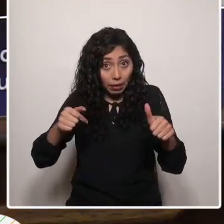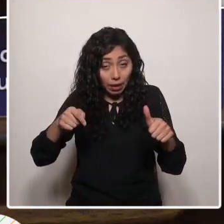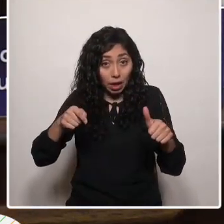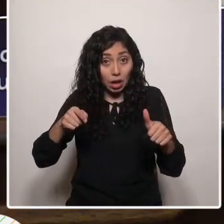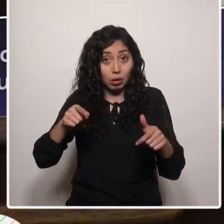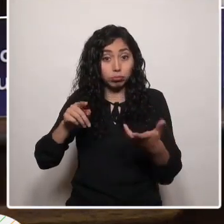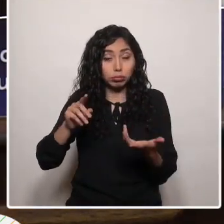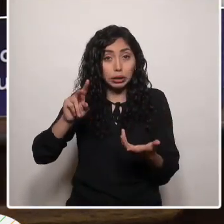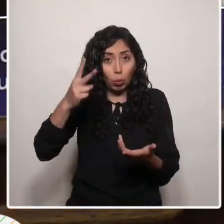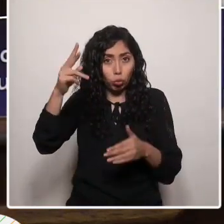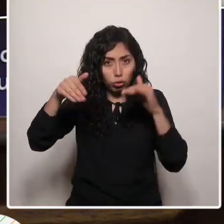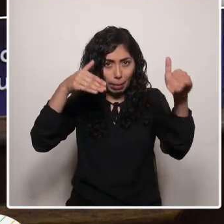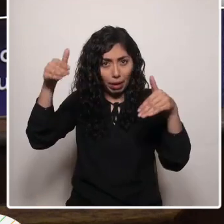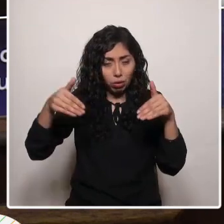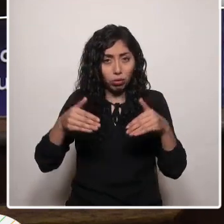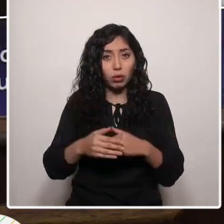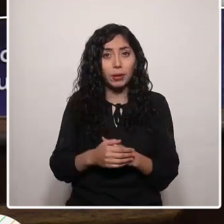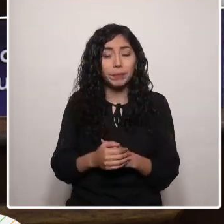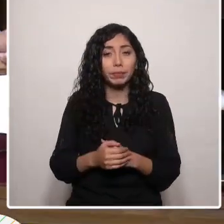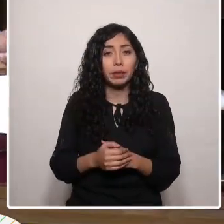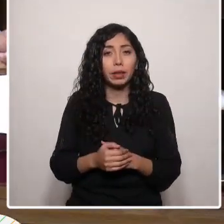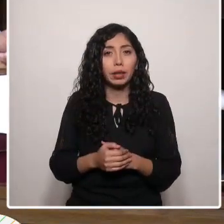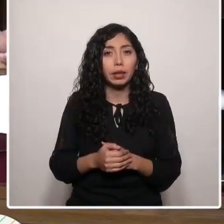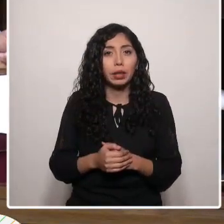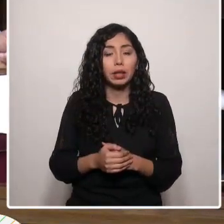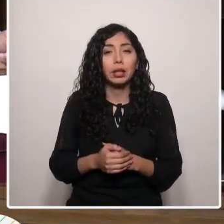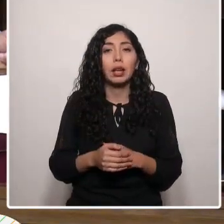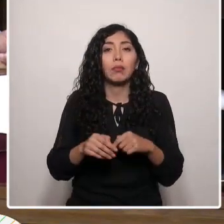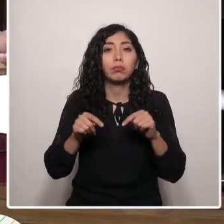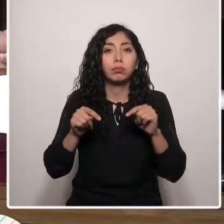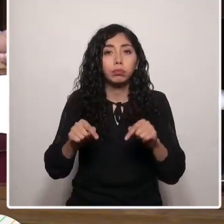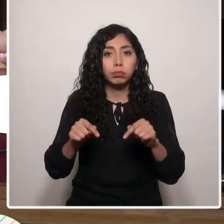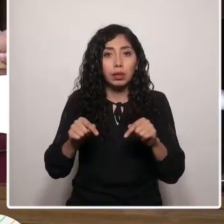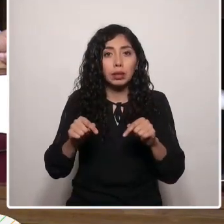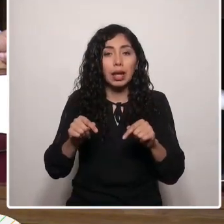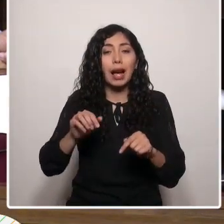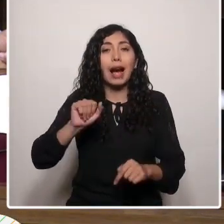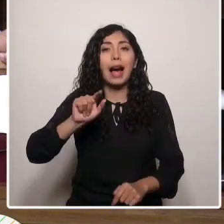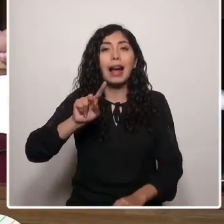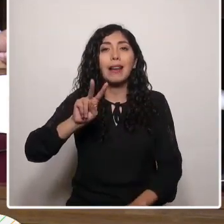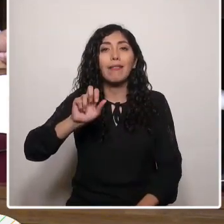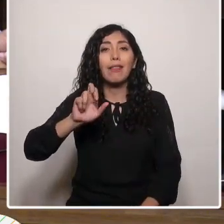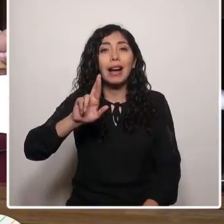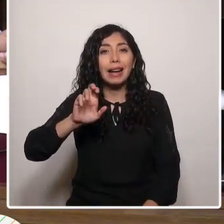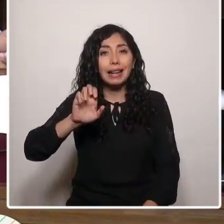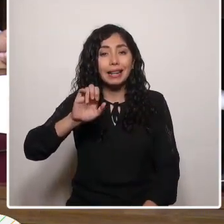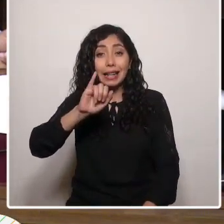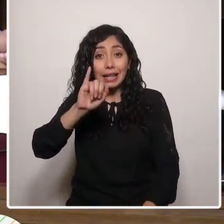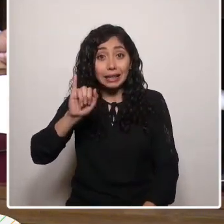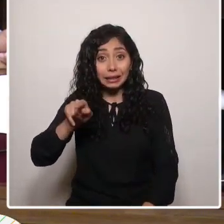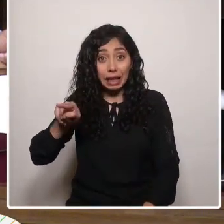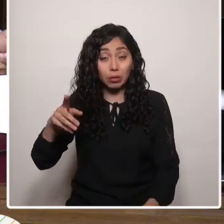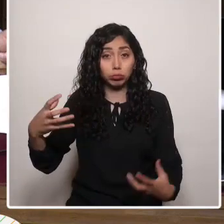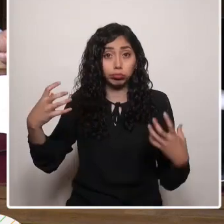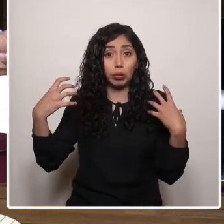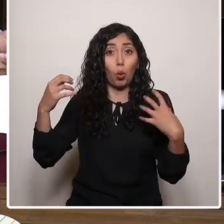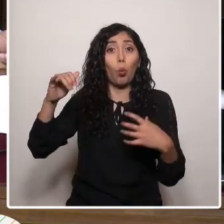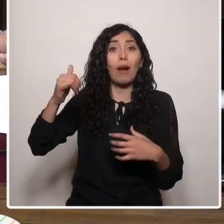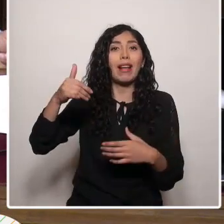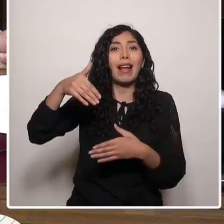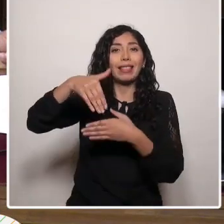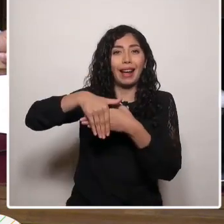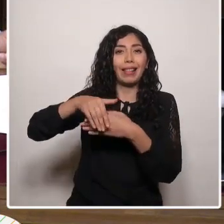llamado. Se tuvo presente en la intervención del convencional Álvarez el jueves en la tarde, sí,